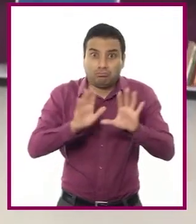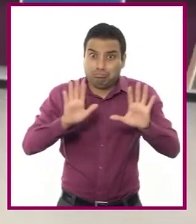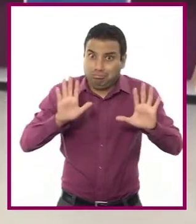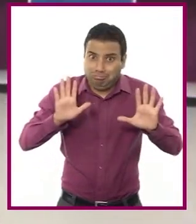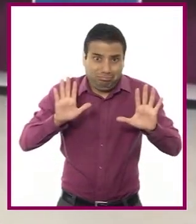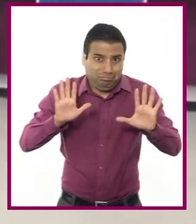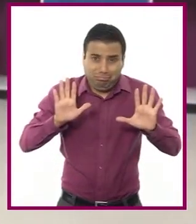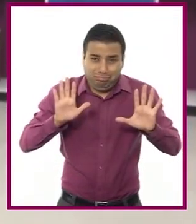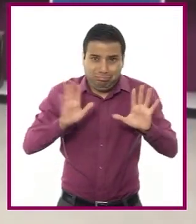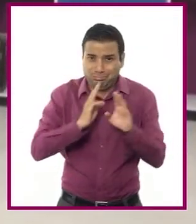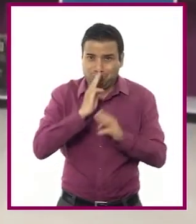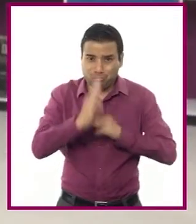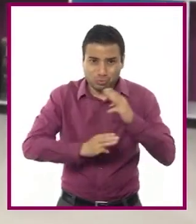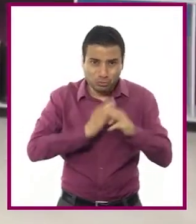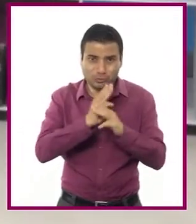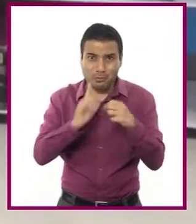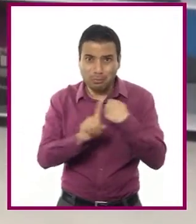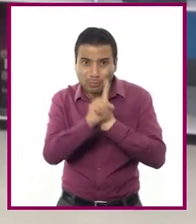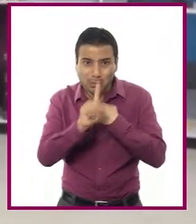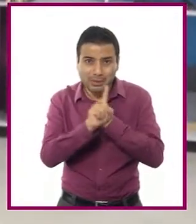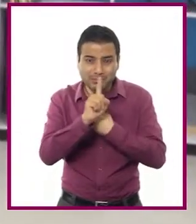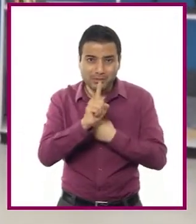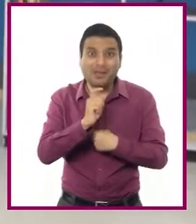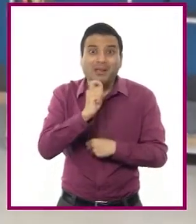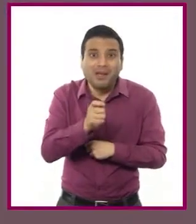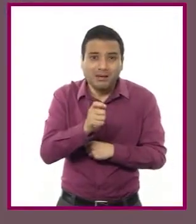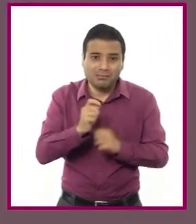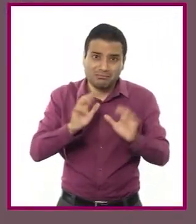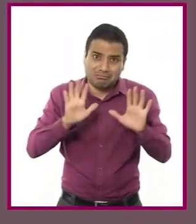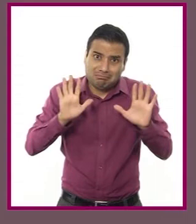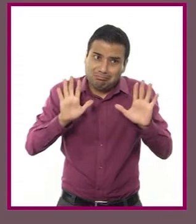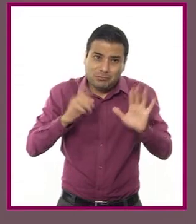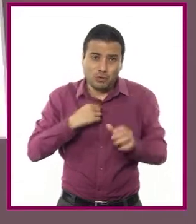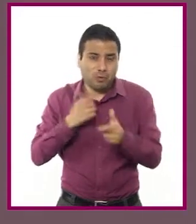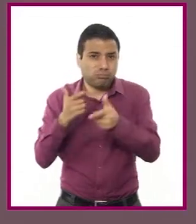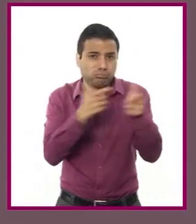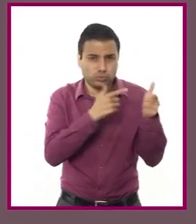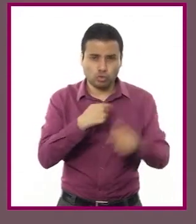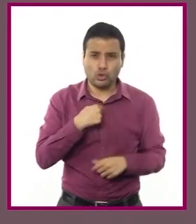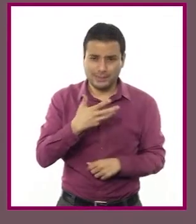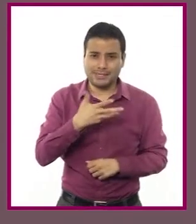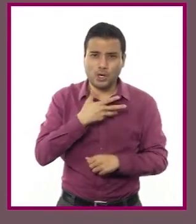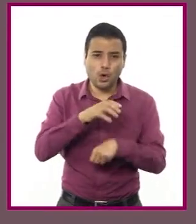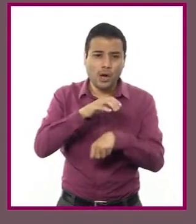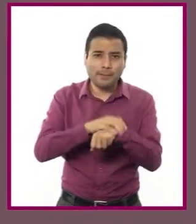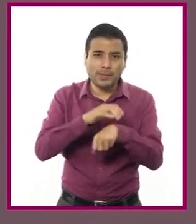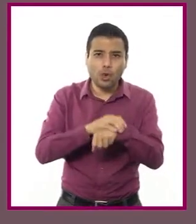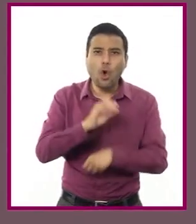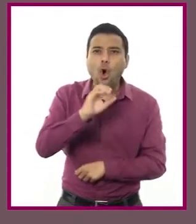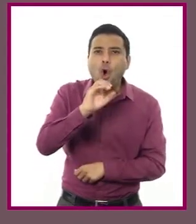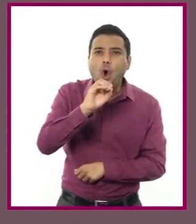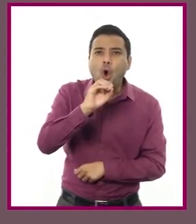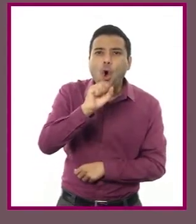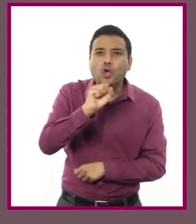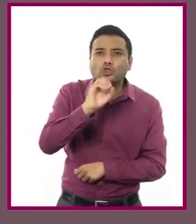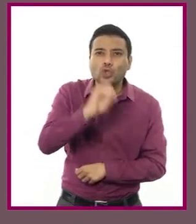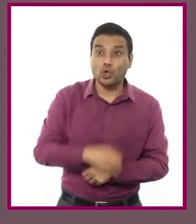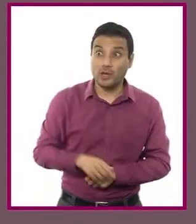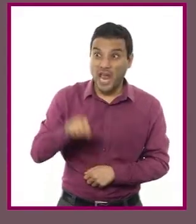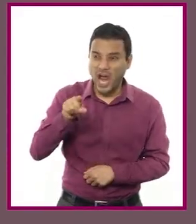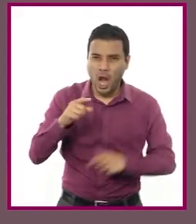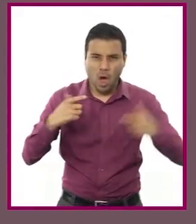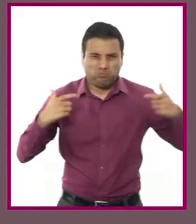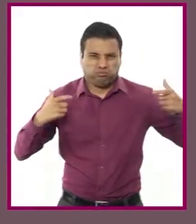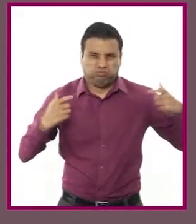mundo. Yo disparaba. Tenía un amigo, Oso, ese era su nombre. Era un hombrón de casi 2 metros